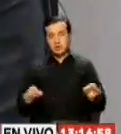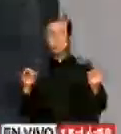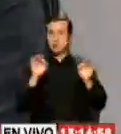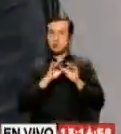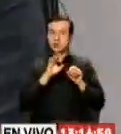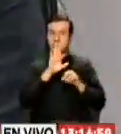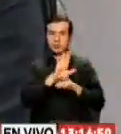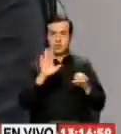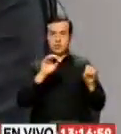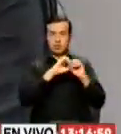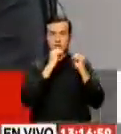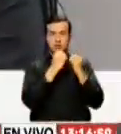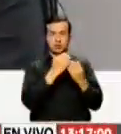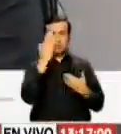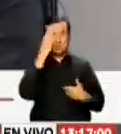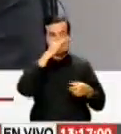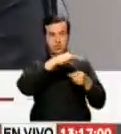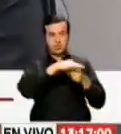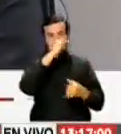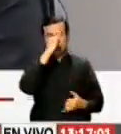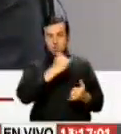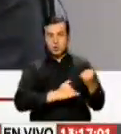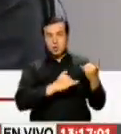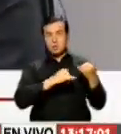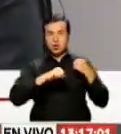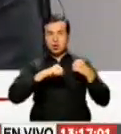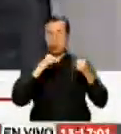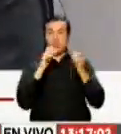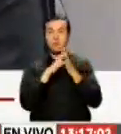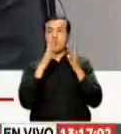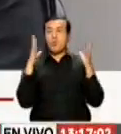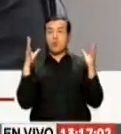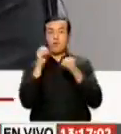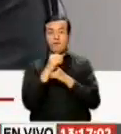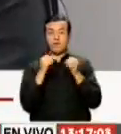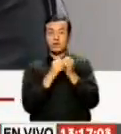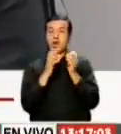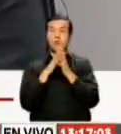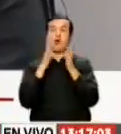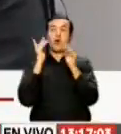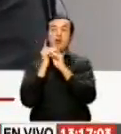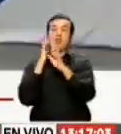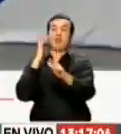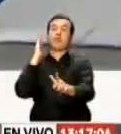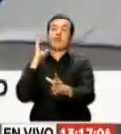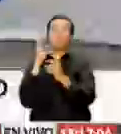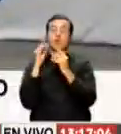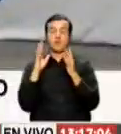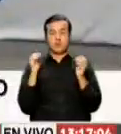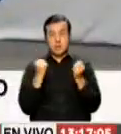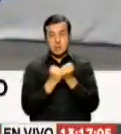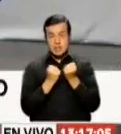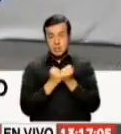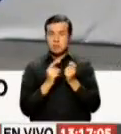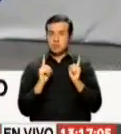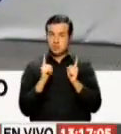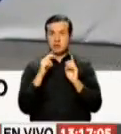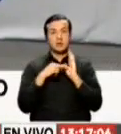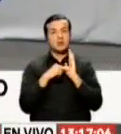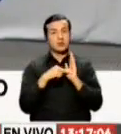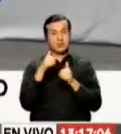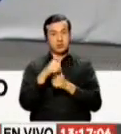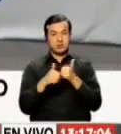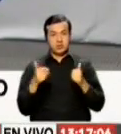primarias, para que los últimos días no se saturen las oficinas, las delegaciones provinciales. Uno de los requisitos que deben cumplir